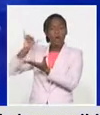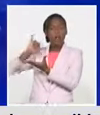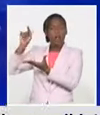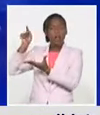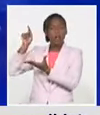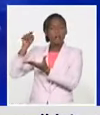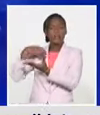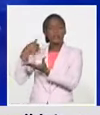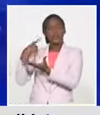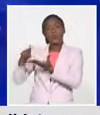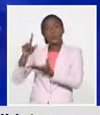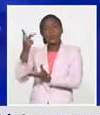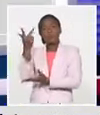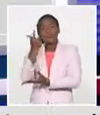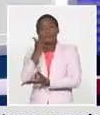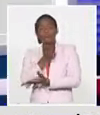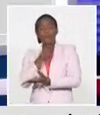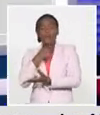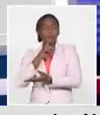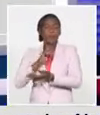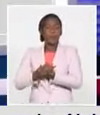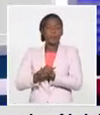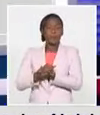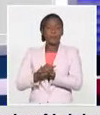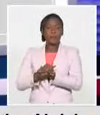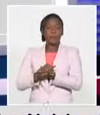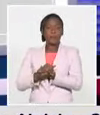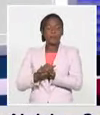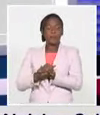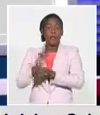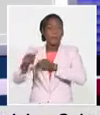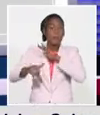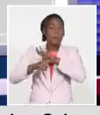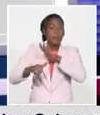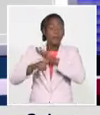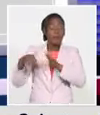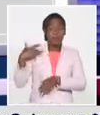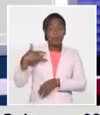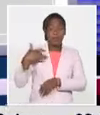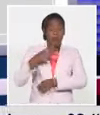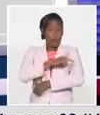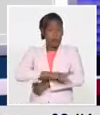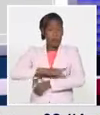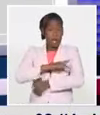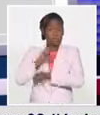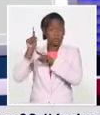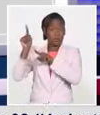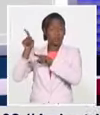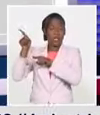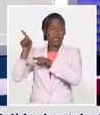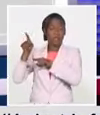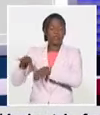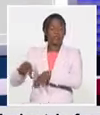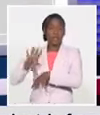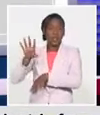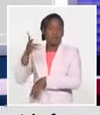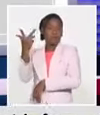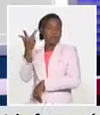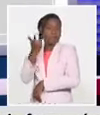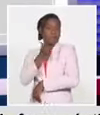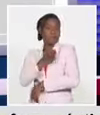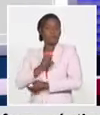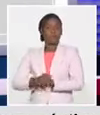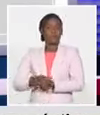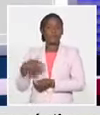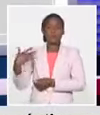reciente del presidente argentino Alberto Fernández, que se contagió con la COVID-19